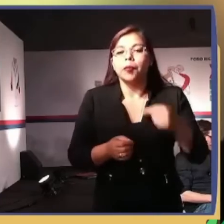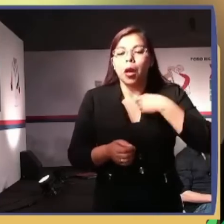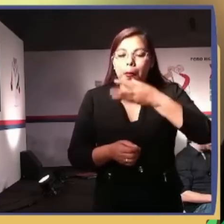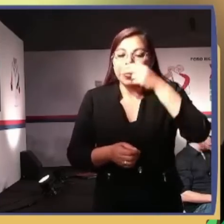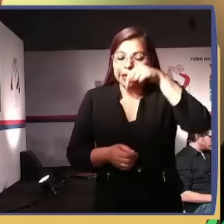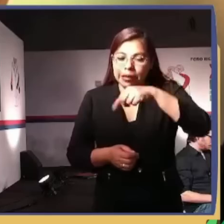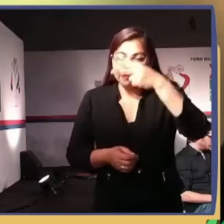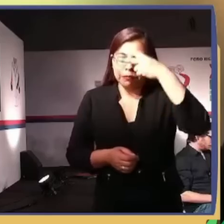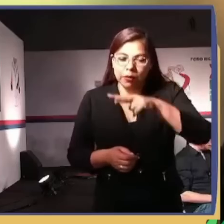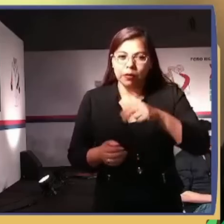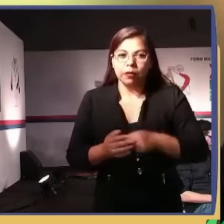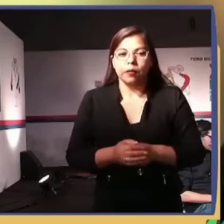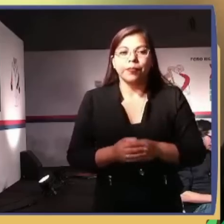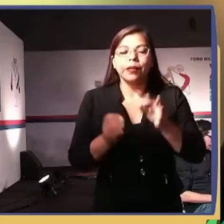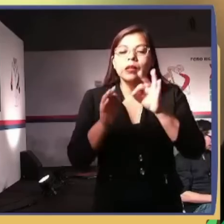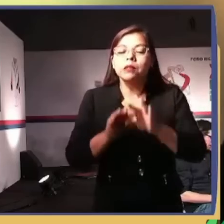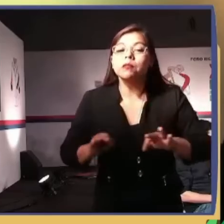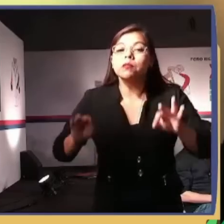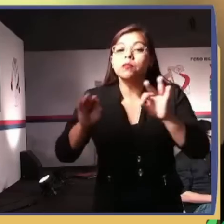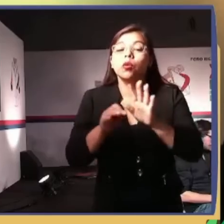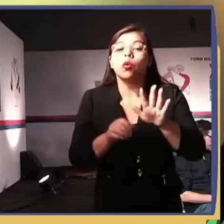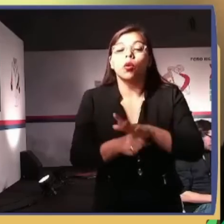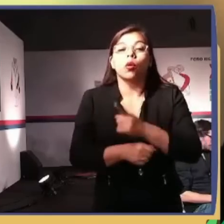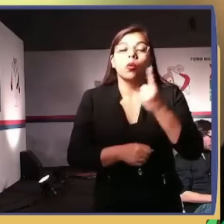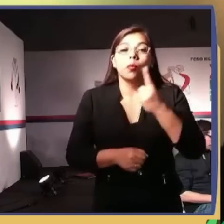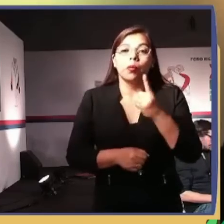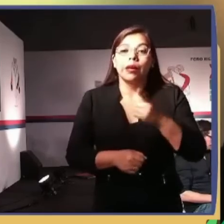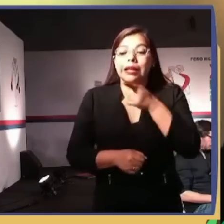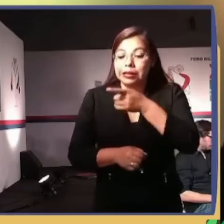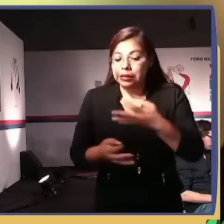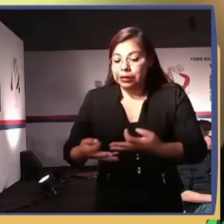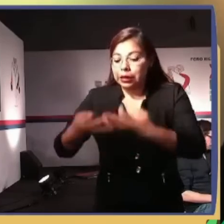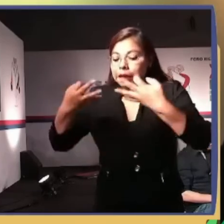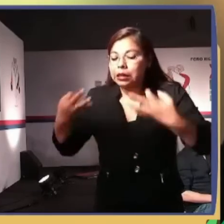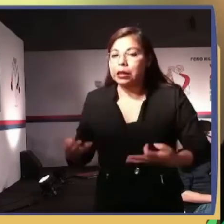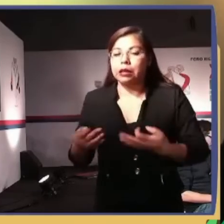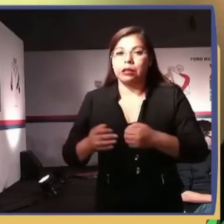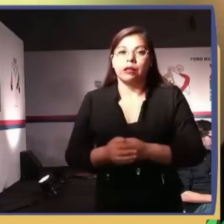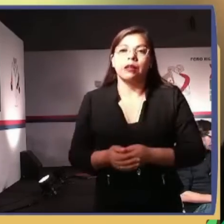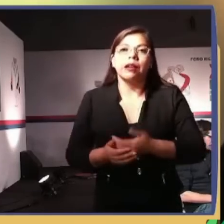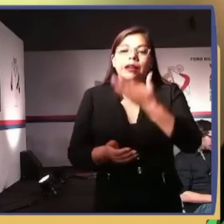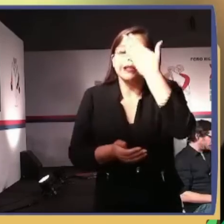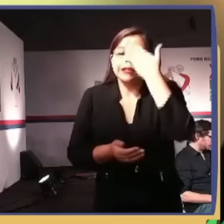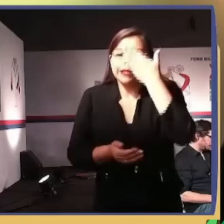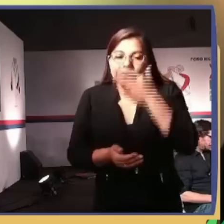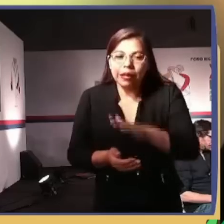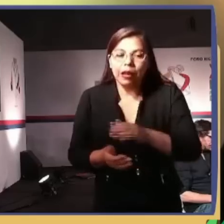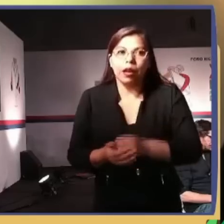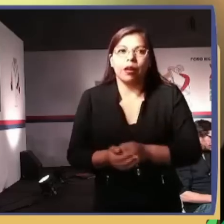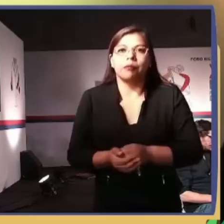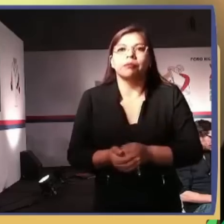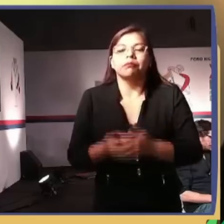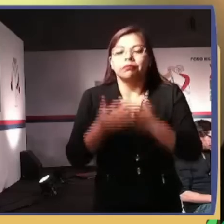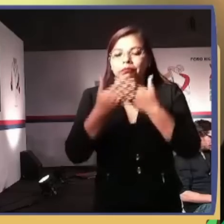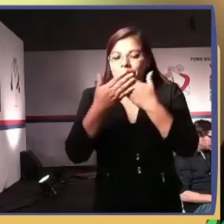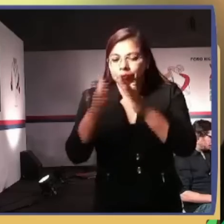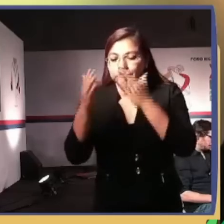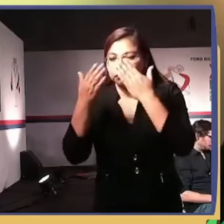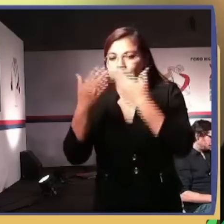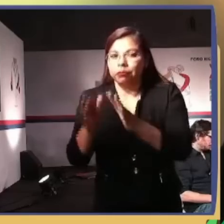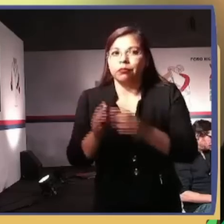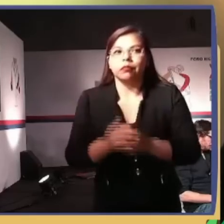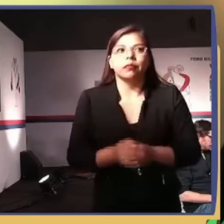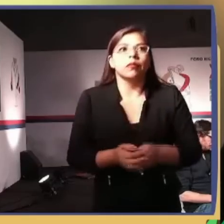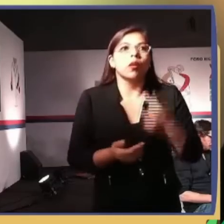es importante porque es una tierra que ha sabido abrirse a los hermanos de una